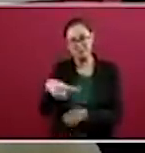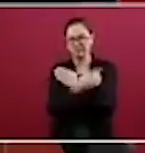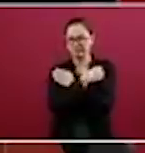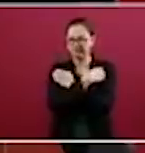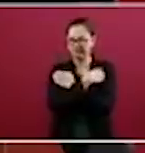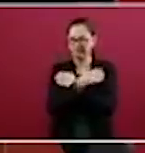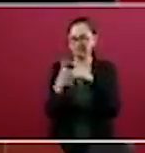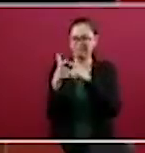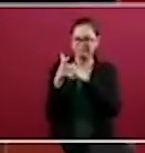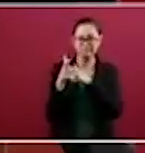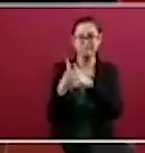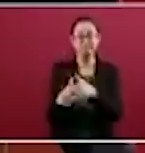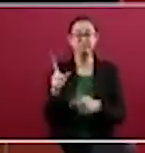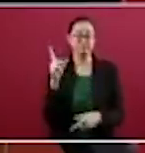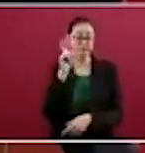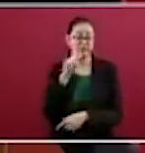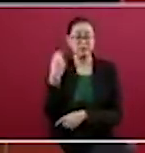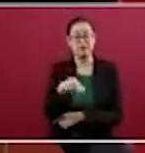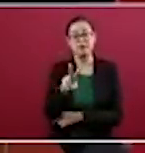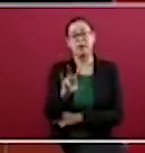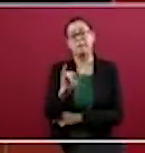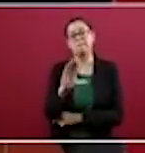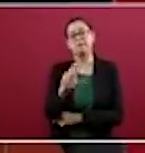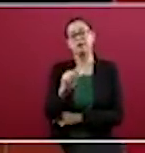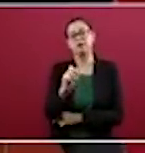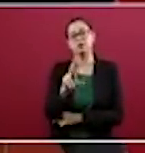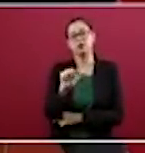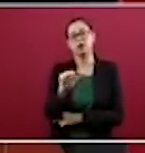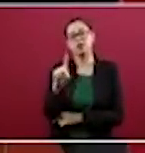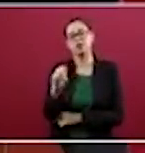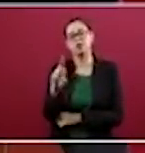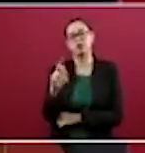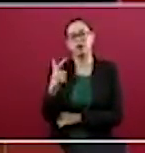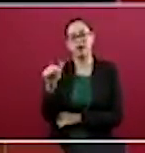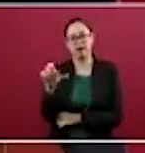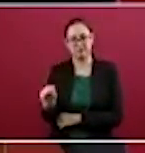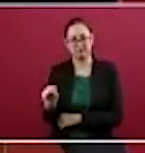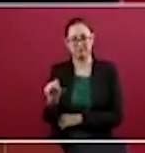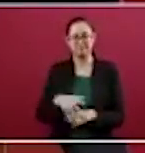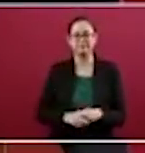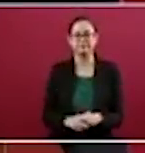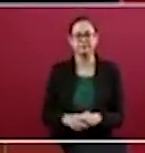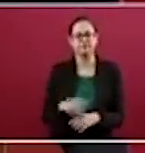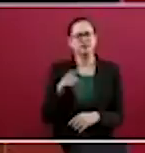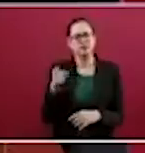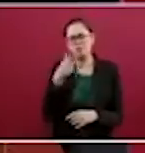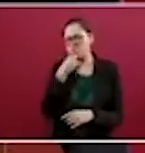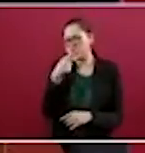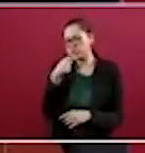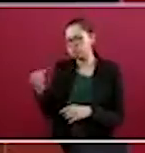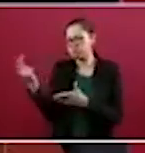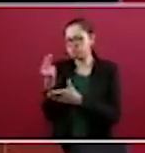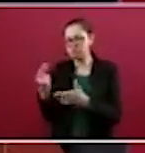educación. Victoria Dorenlas es su nombre. El artista la conoció cuando trabajaba como mesera